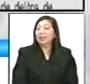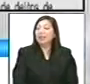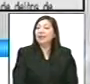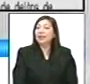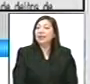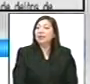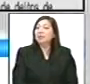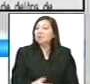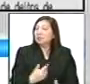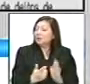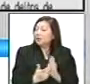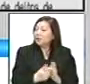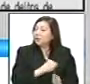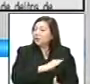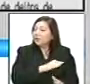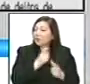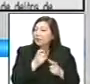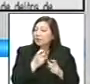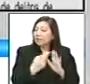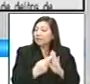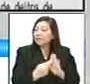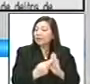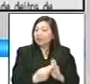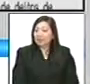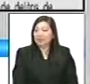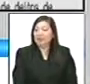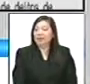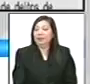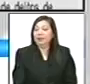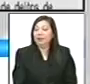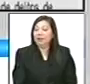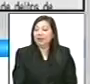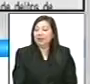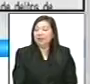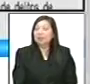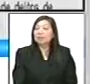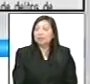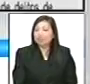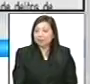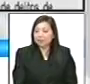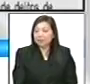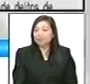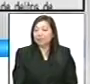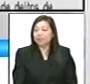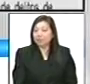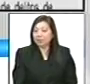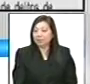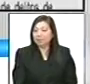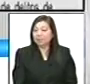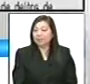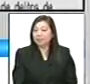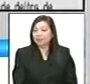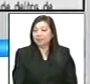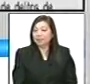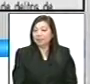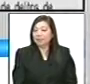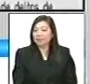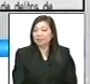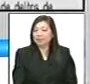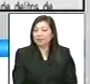Poder de legislar, fiscalizar y representar. Y representar. Ahí está.